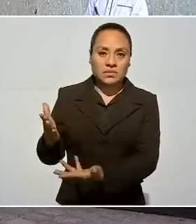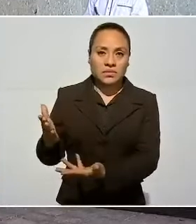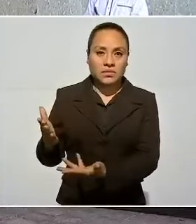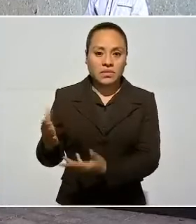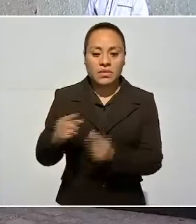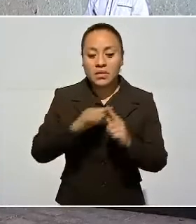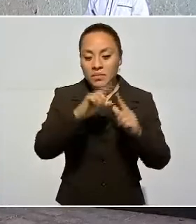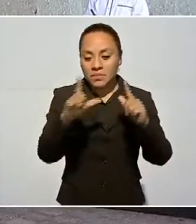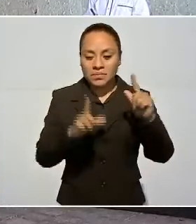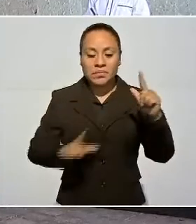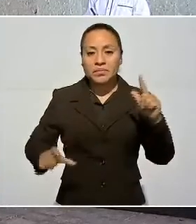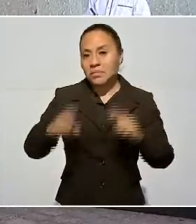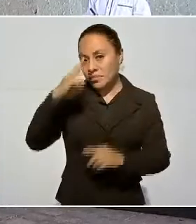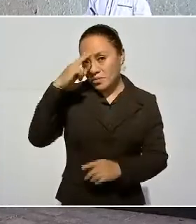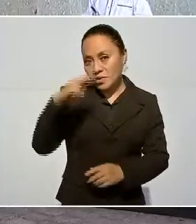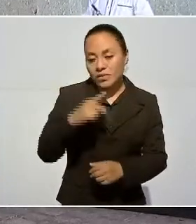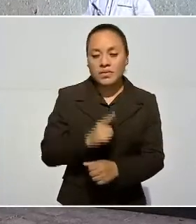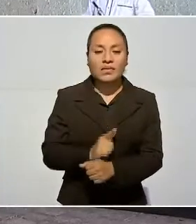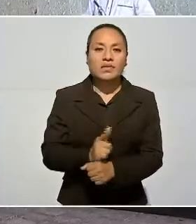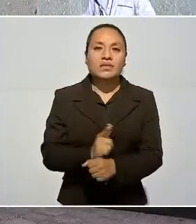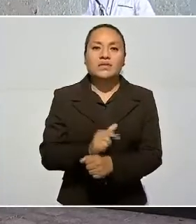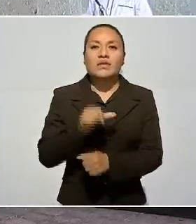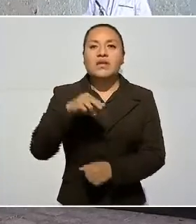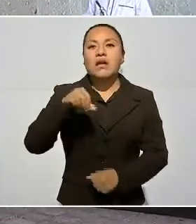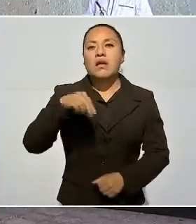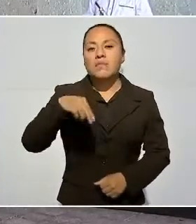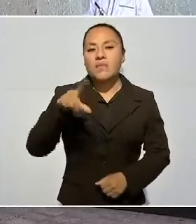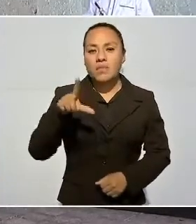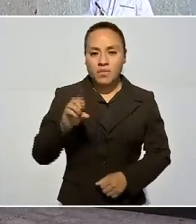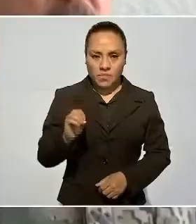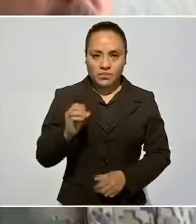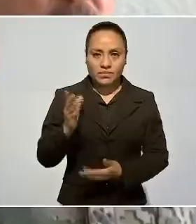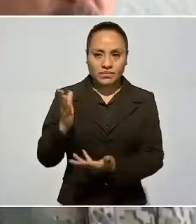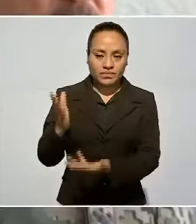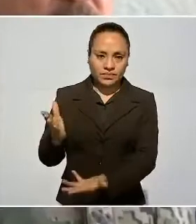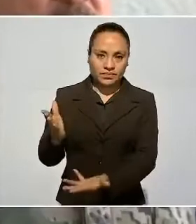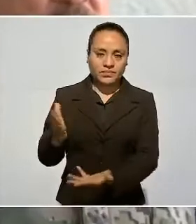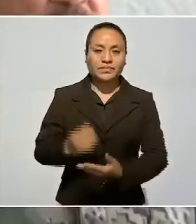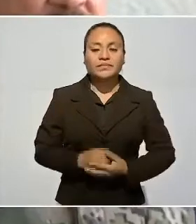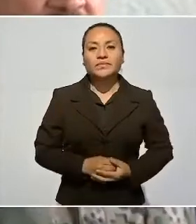Estados Unidos Mexicanos, licenciado Andrés Manuel López Obrador.